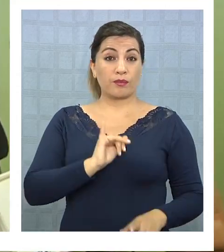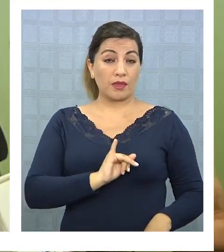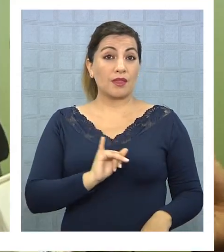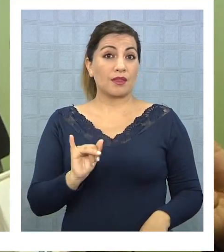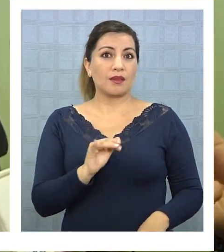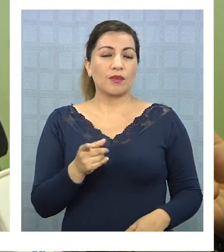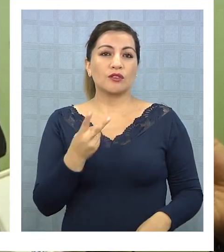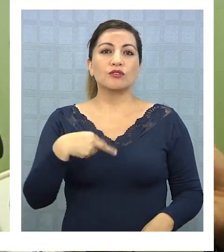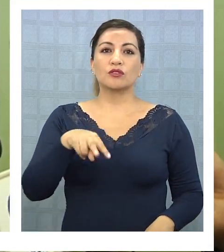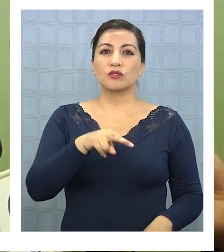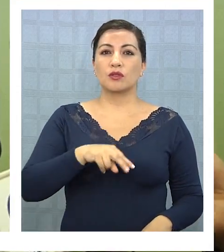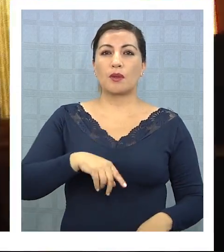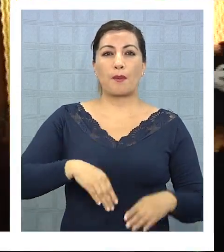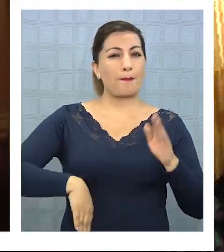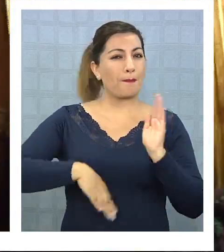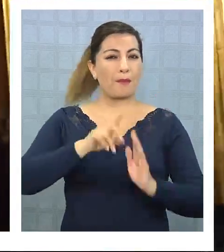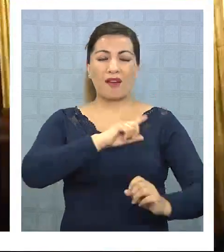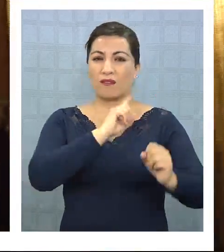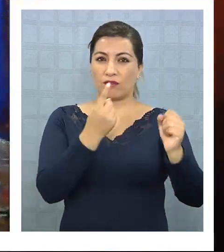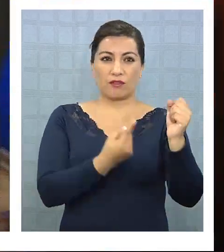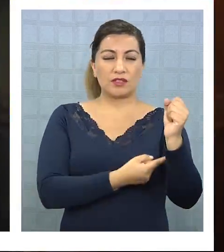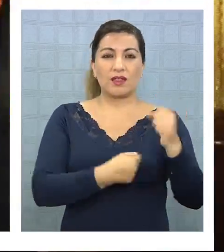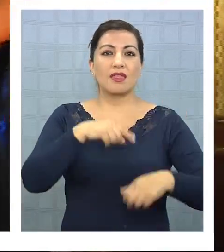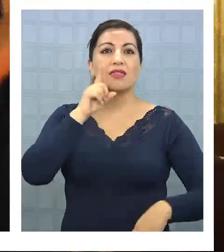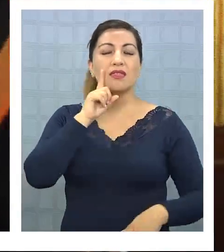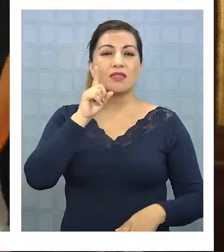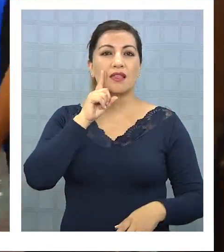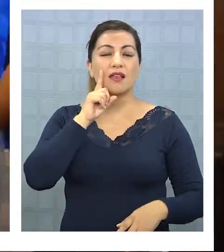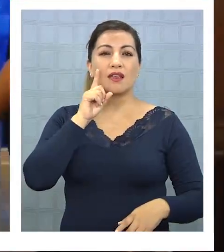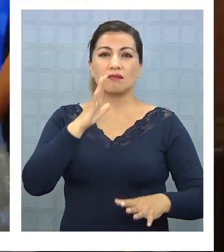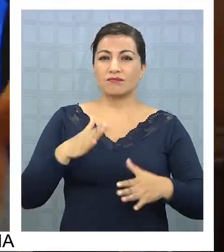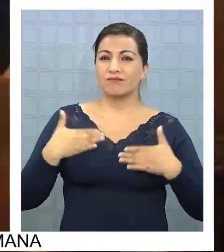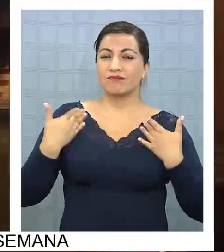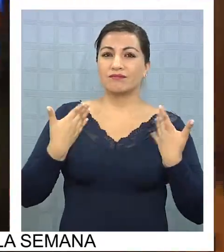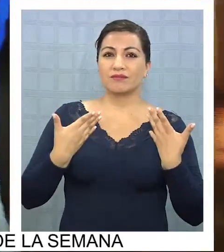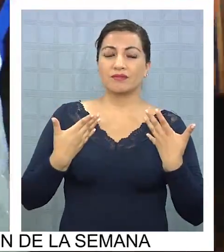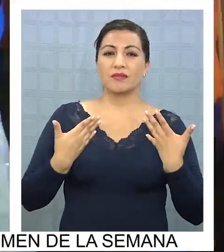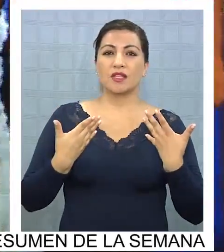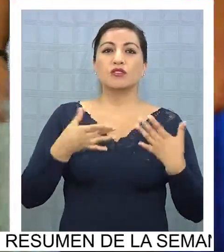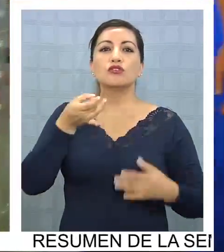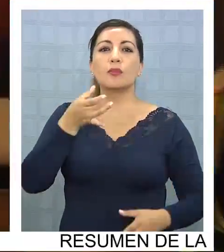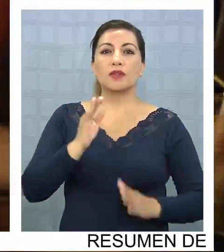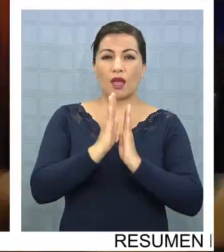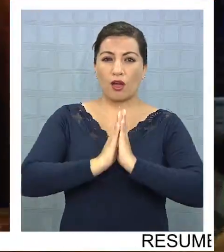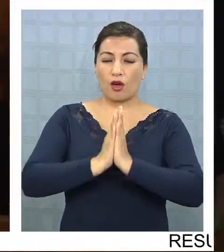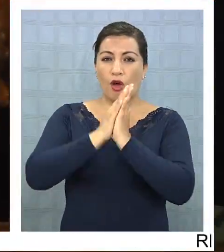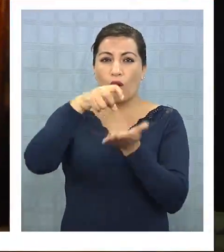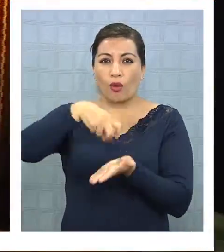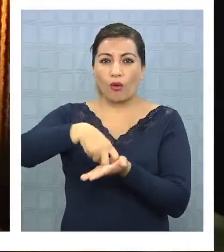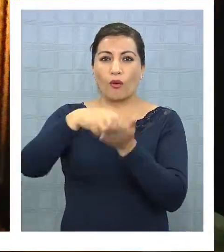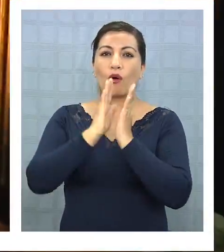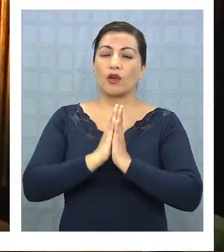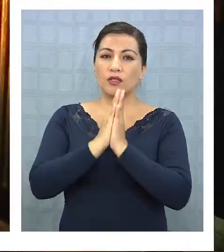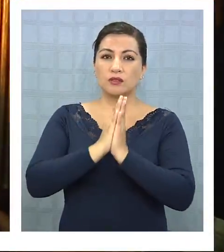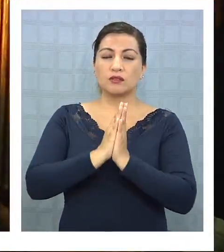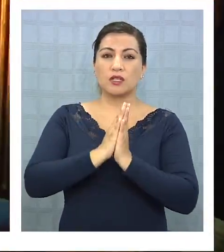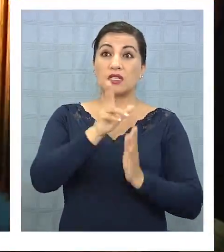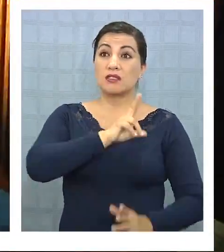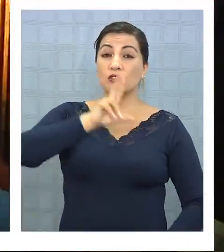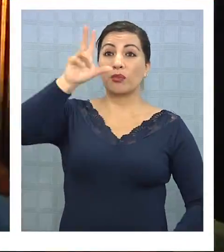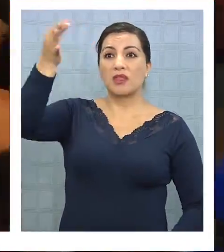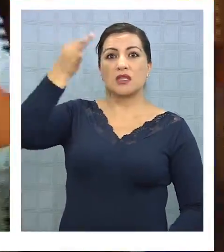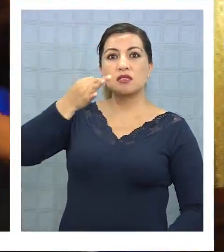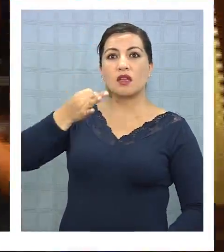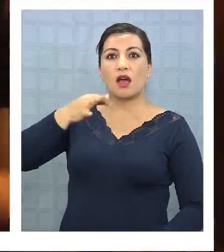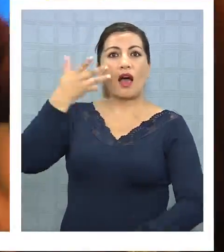para nosotros la mayor fuerza de poder tener más vocaciones solamente está en la oración, porque el Señor nos dice, yo le daré pastores en